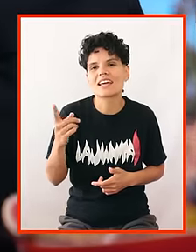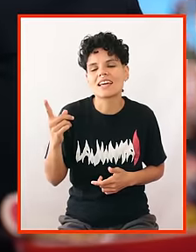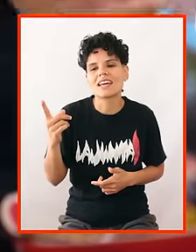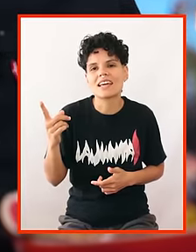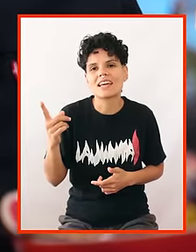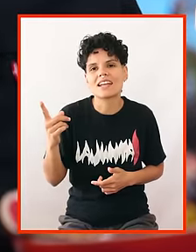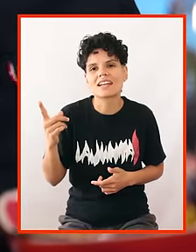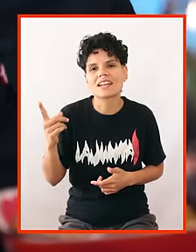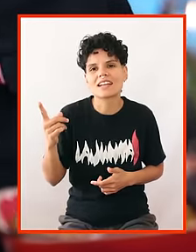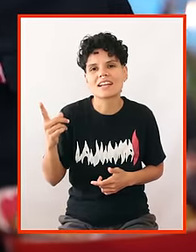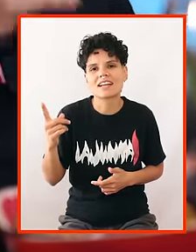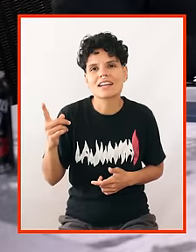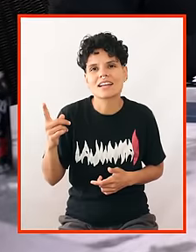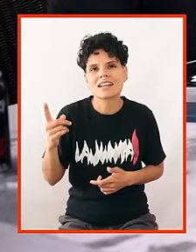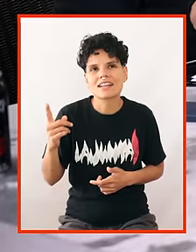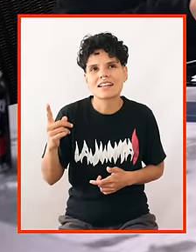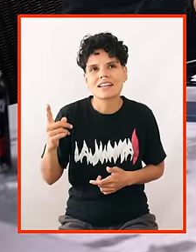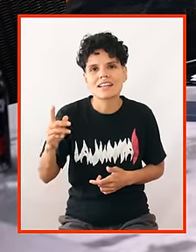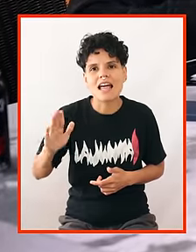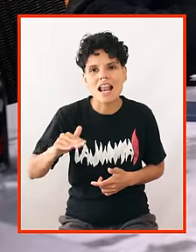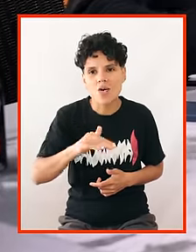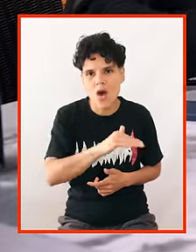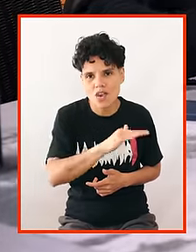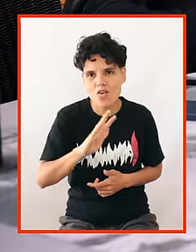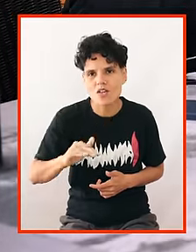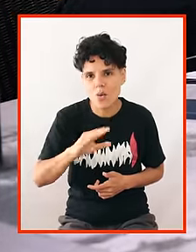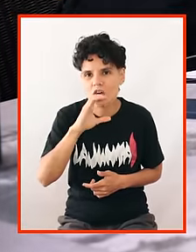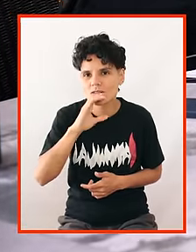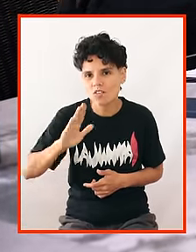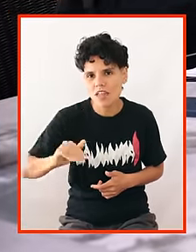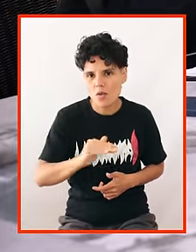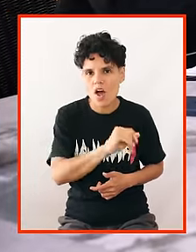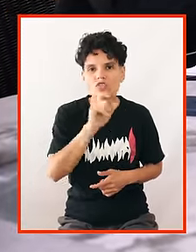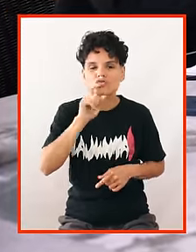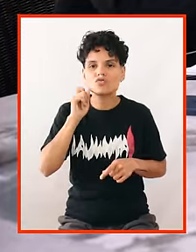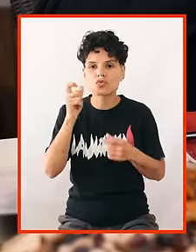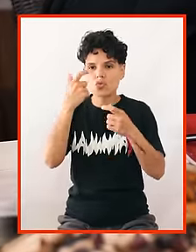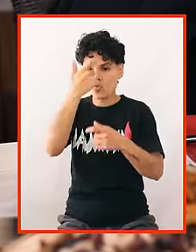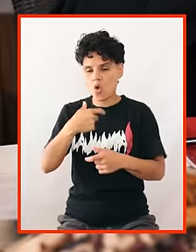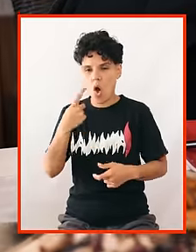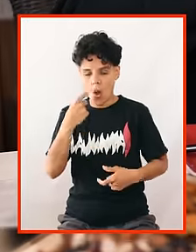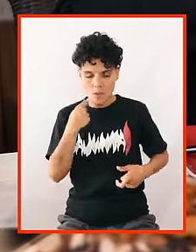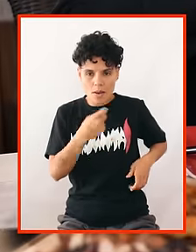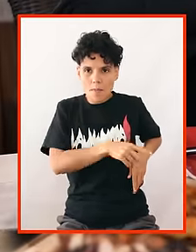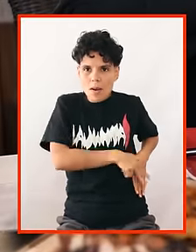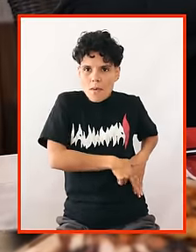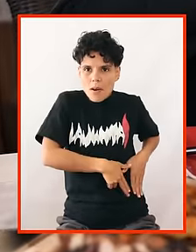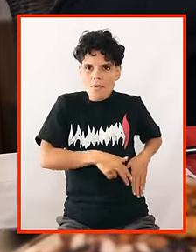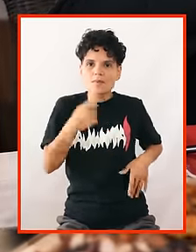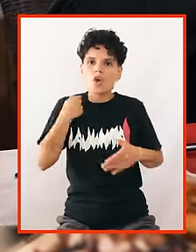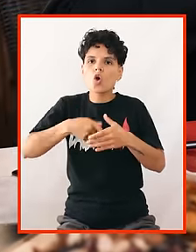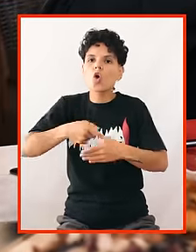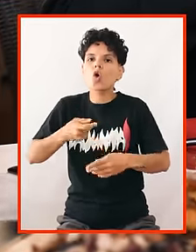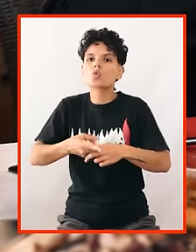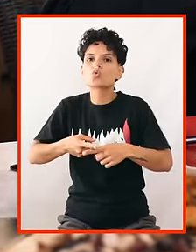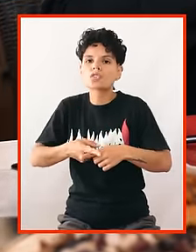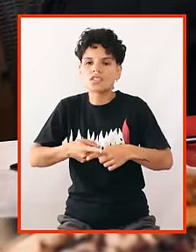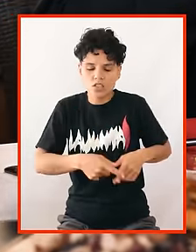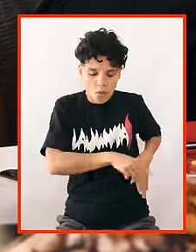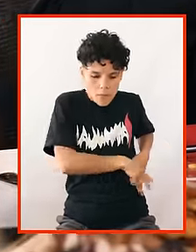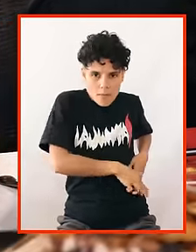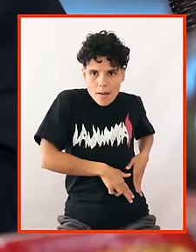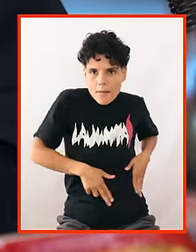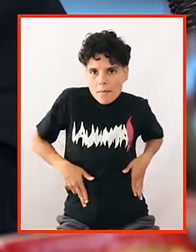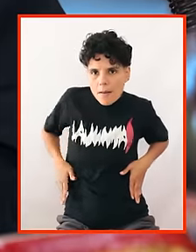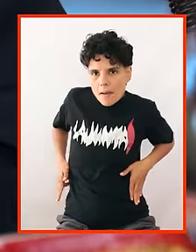Sí. ¿En Talcahuano? Claro. Eran gallos que cruzaban, que venían de la M, de la emergencia. De Guarpecillo. Guarpecillo, el